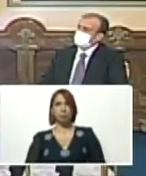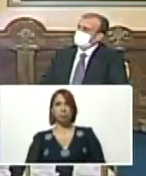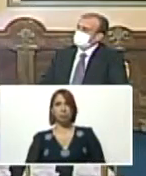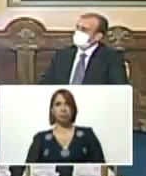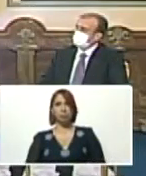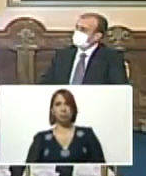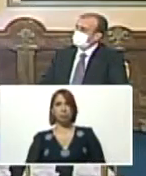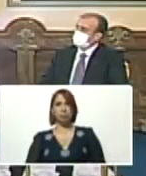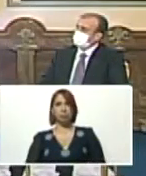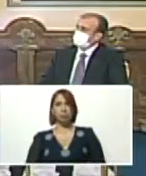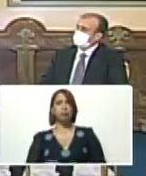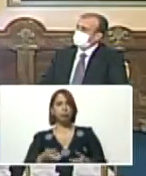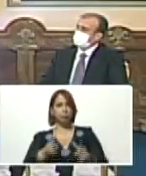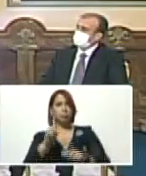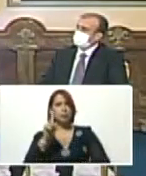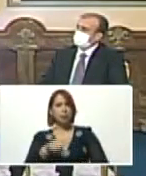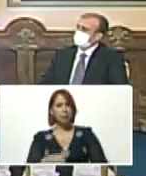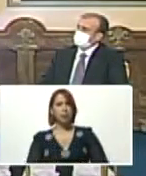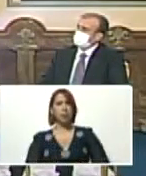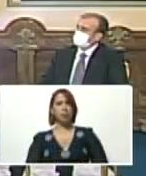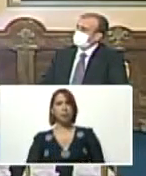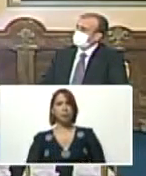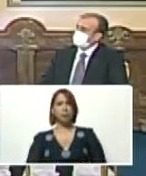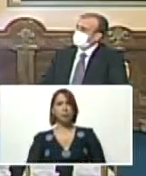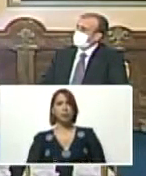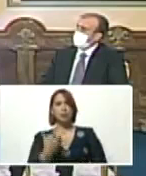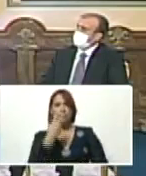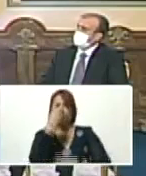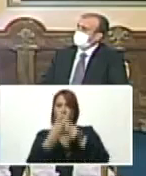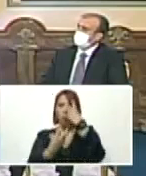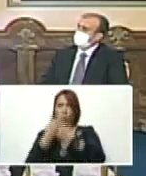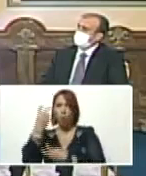y de la experiencia que he obtenido estos 3 días de gira por Venezuela,